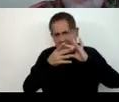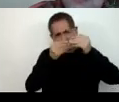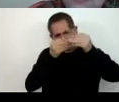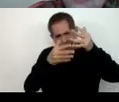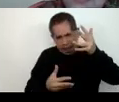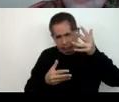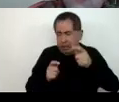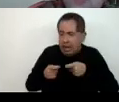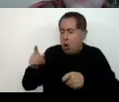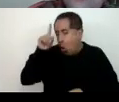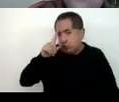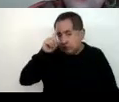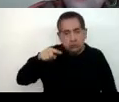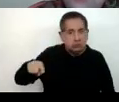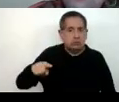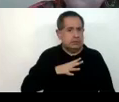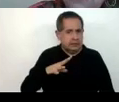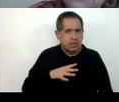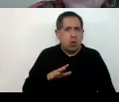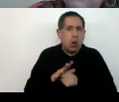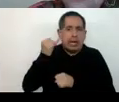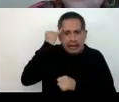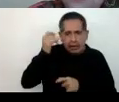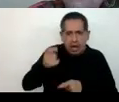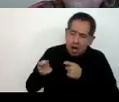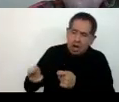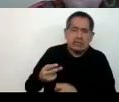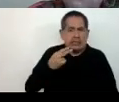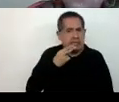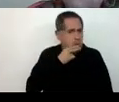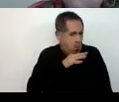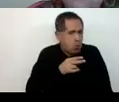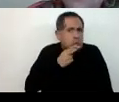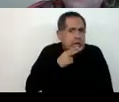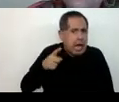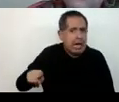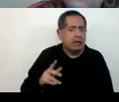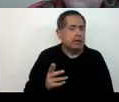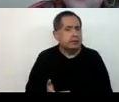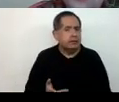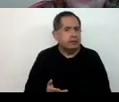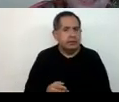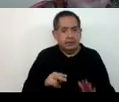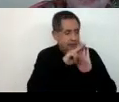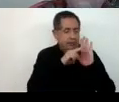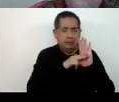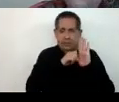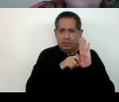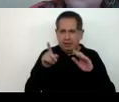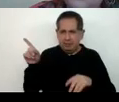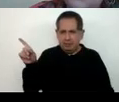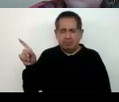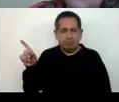salud y cuáles son los criterios para ser utilizados. También nos mencionan los